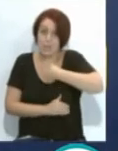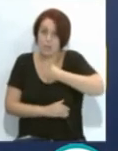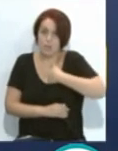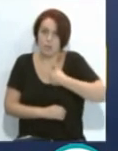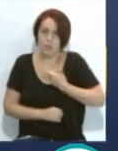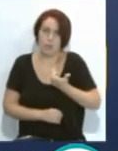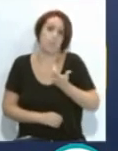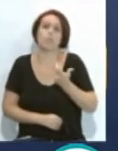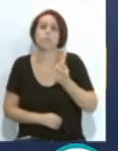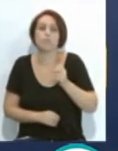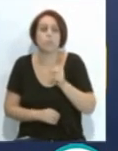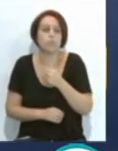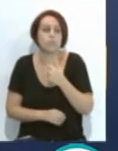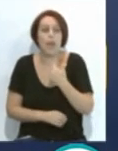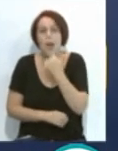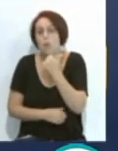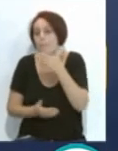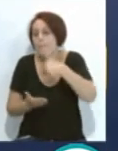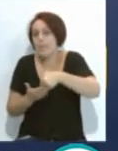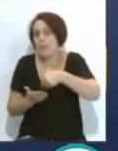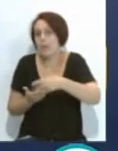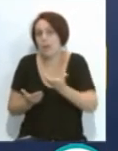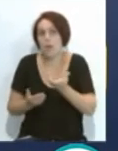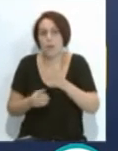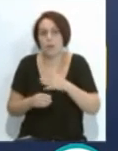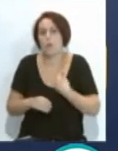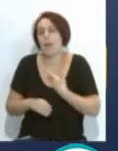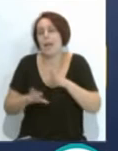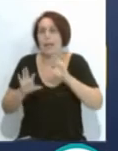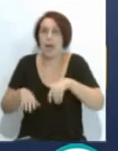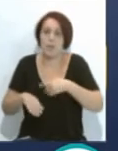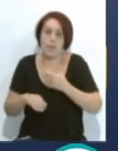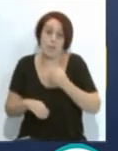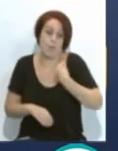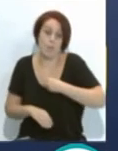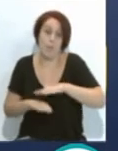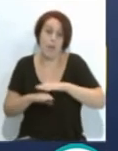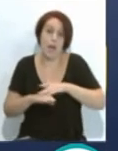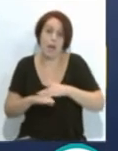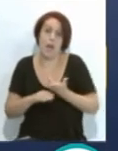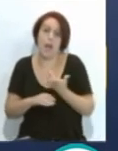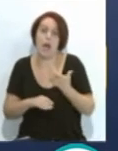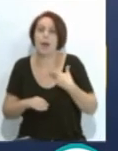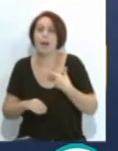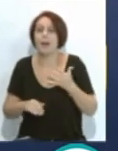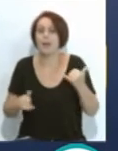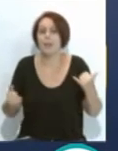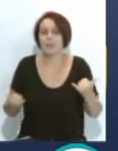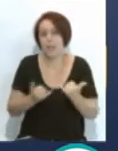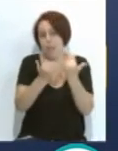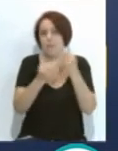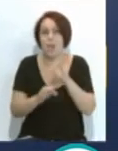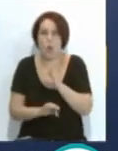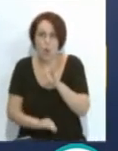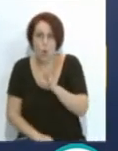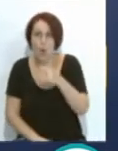fórmula, que algunos las piden, obviamente no vale la fórmula del Cádiz, no vale para el Sporting, no vale para el Tenerife, no vale para el Almería, no vale para